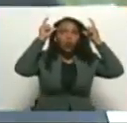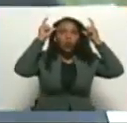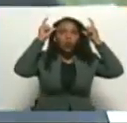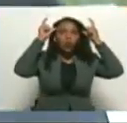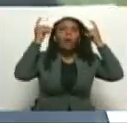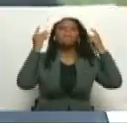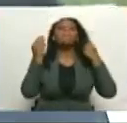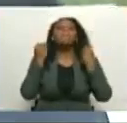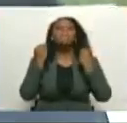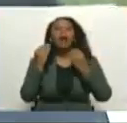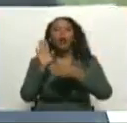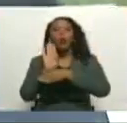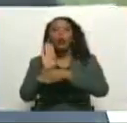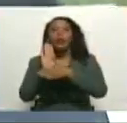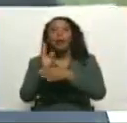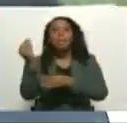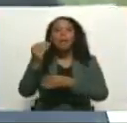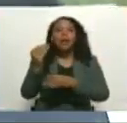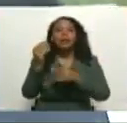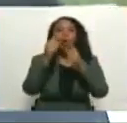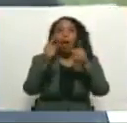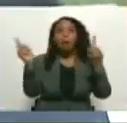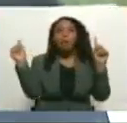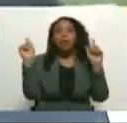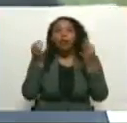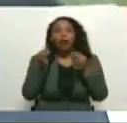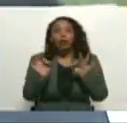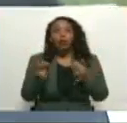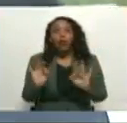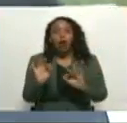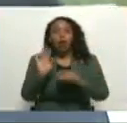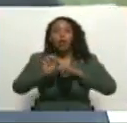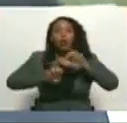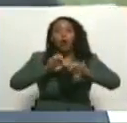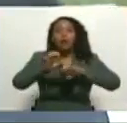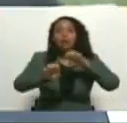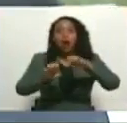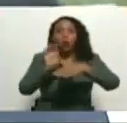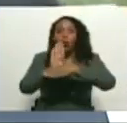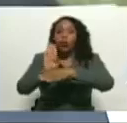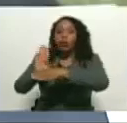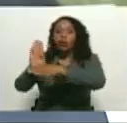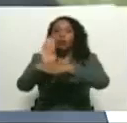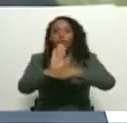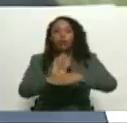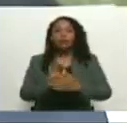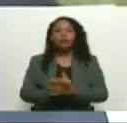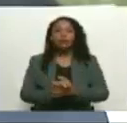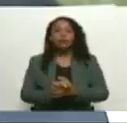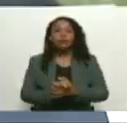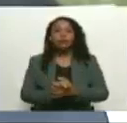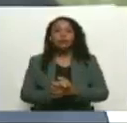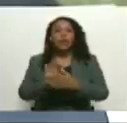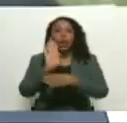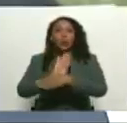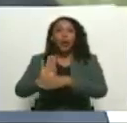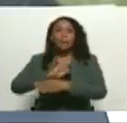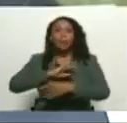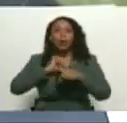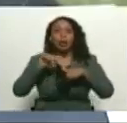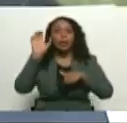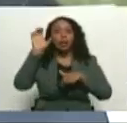de la naturaleza, por la conservación de la fauna y por la conservación de nuestro país.